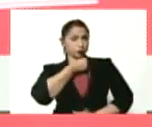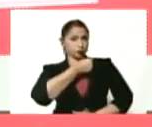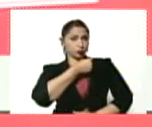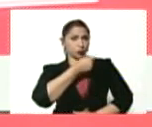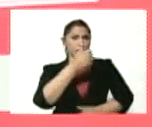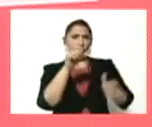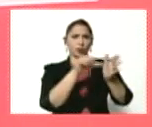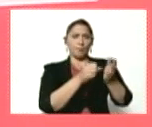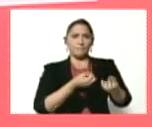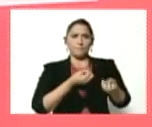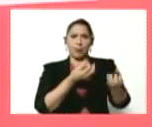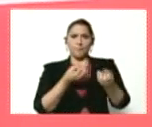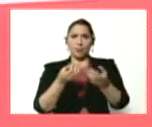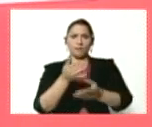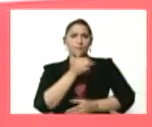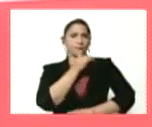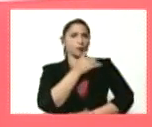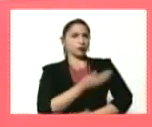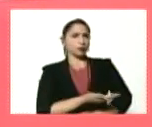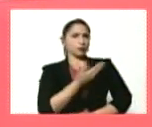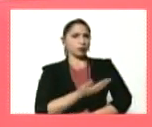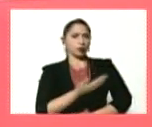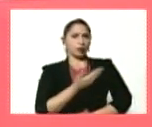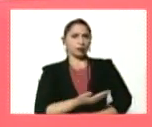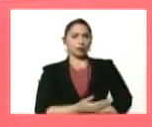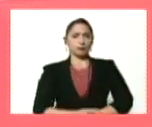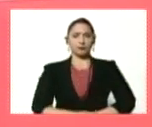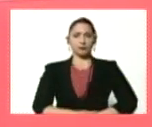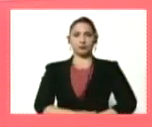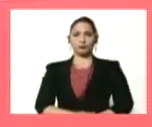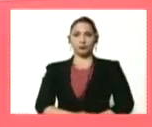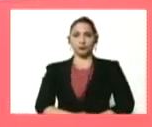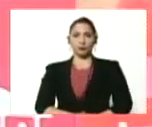donde aportará información de interés nacional. Escuchemos.